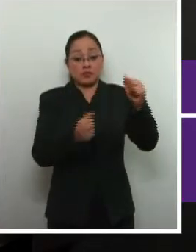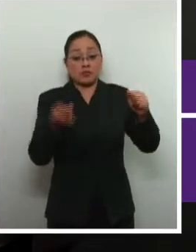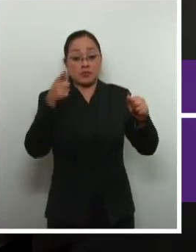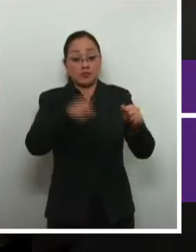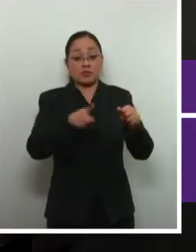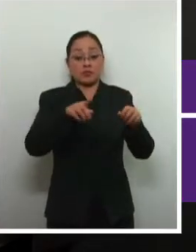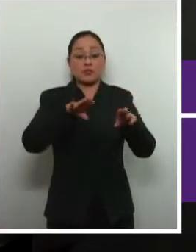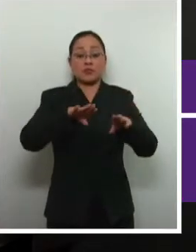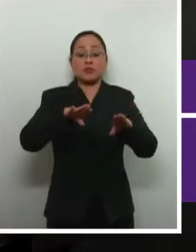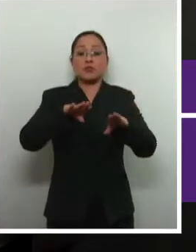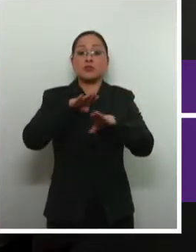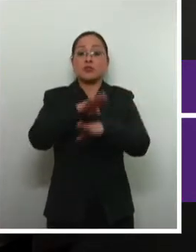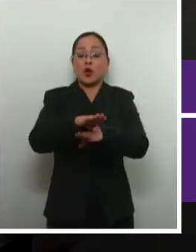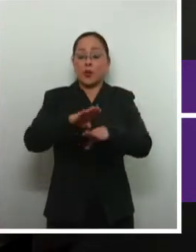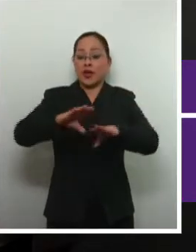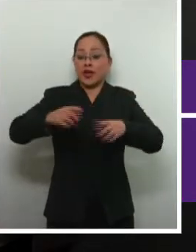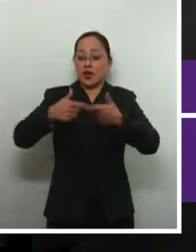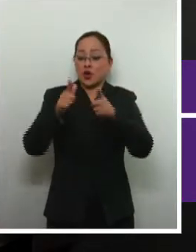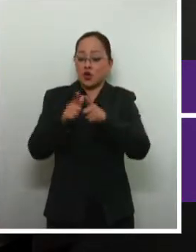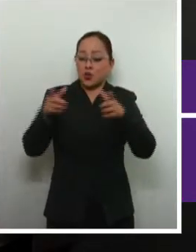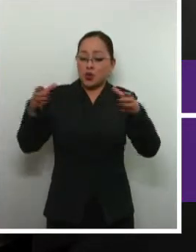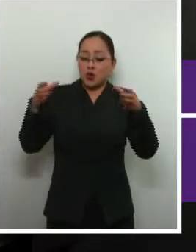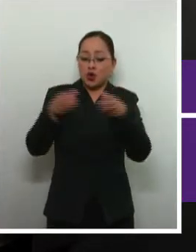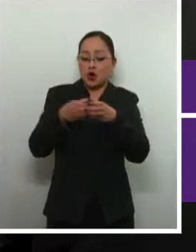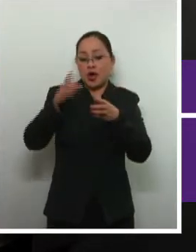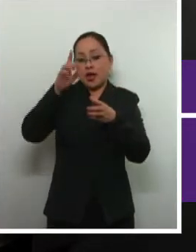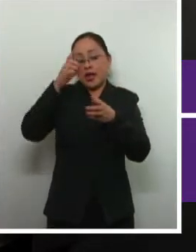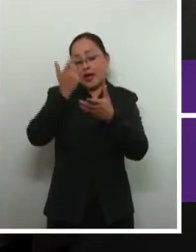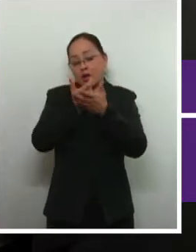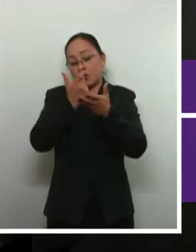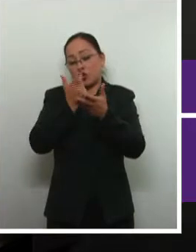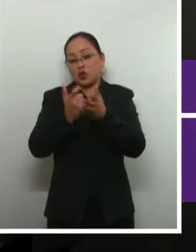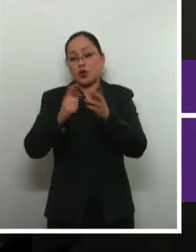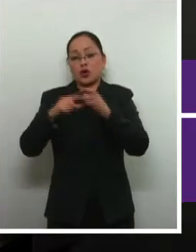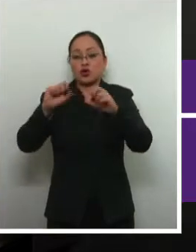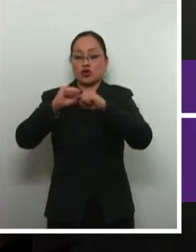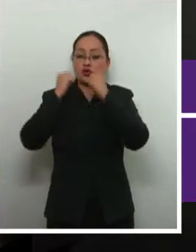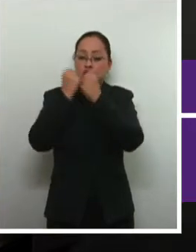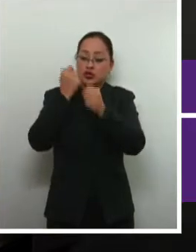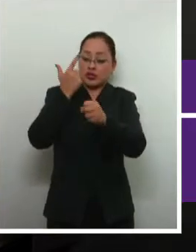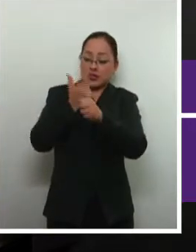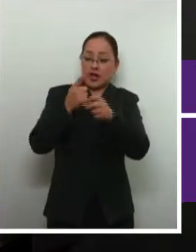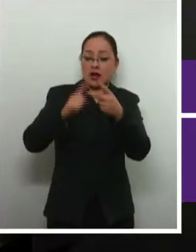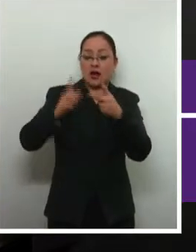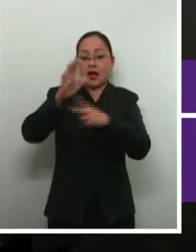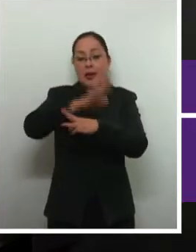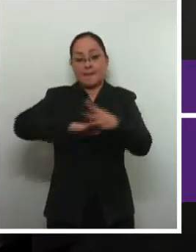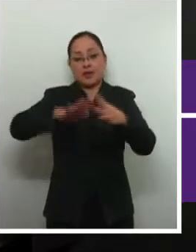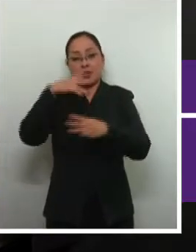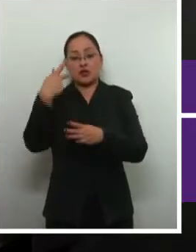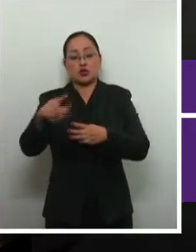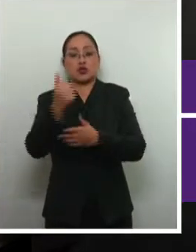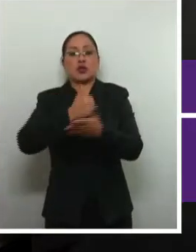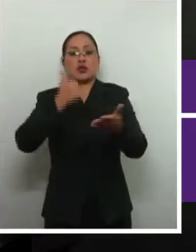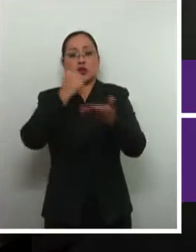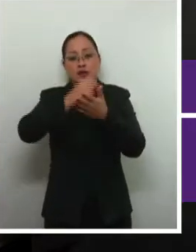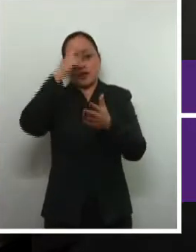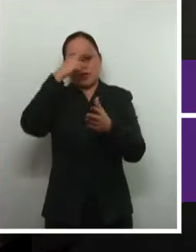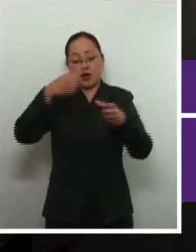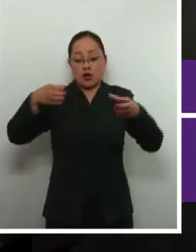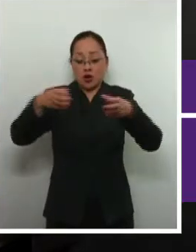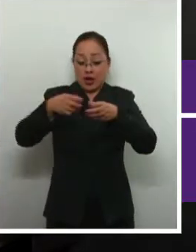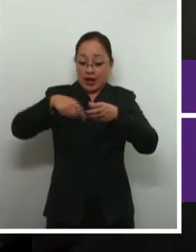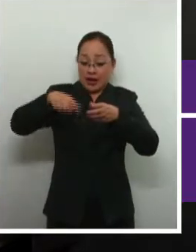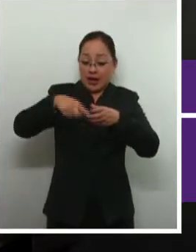un Consejo Económico, Social y Ambiental de la Ciudad de México como un órgano de